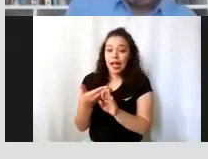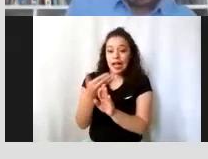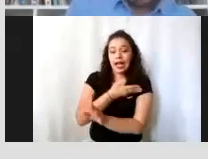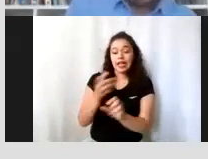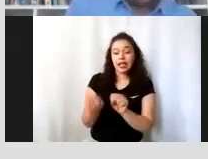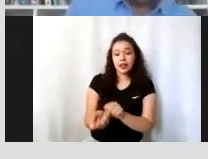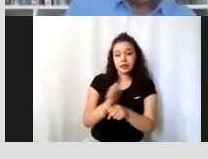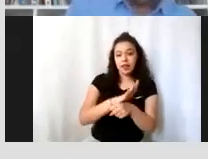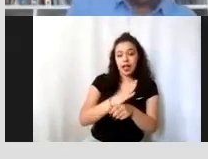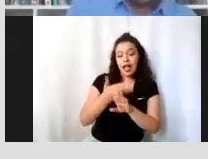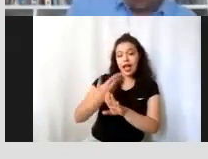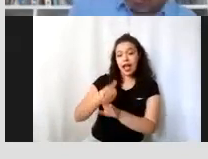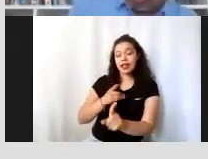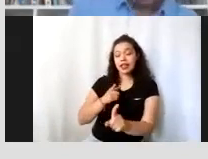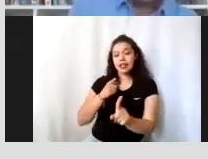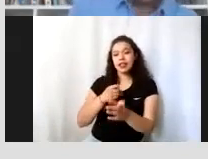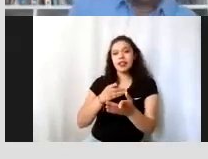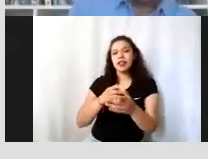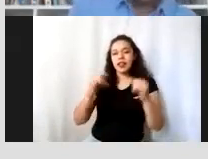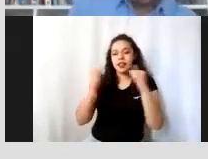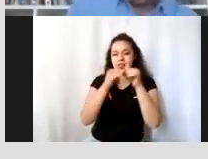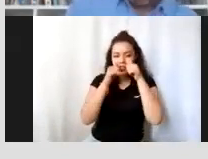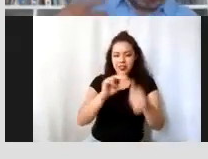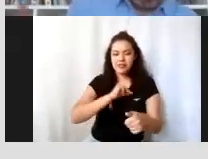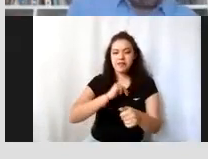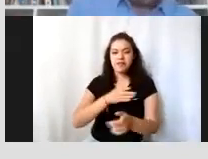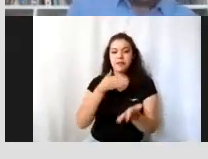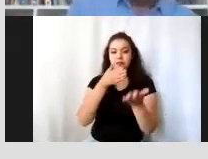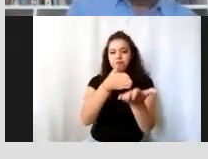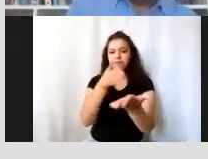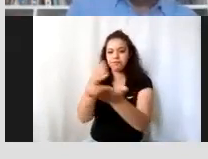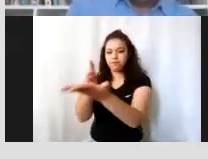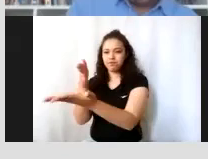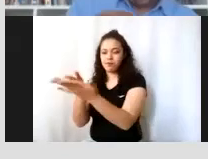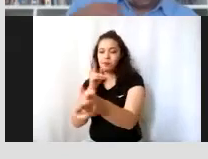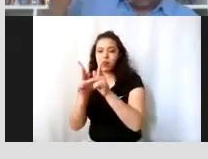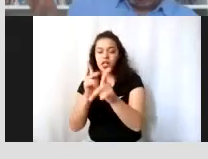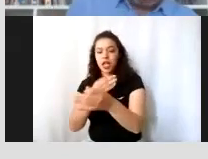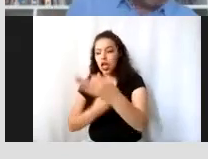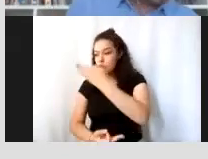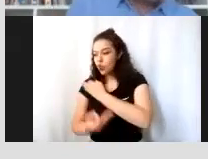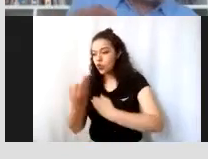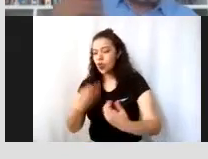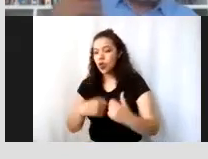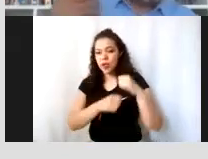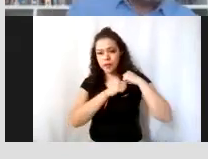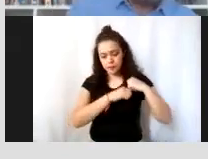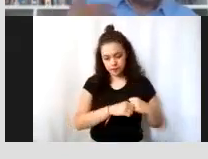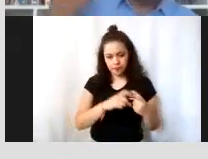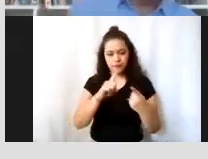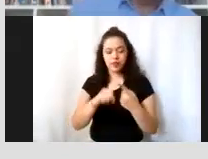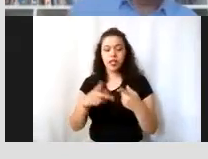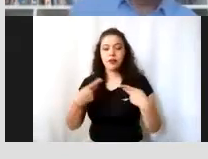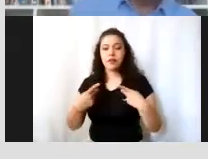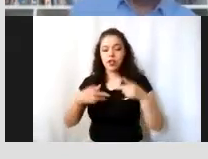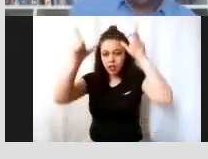a las instituciones de asistencia privada y dábamos estas pláticas con todos ahí, las autoridades, los